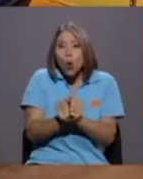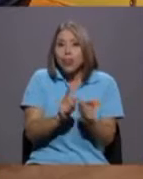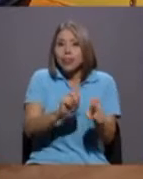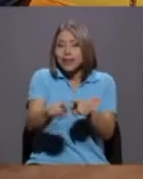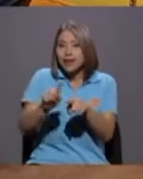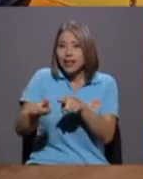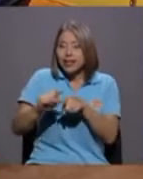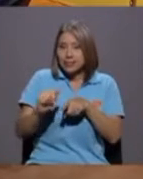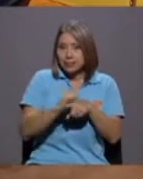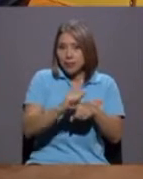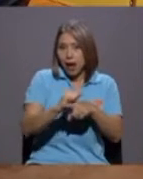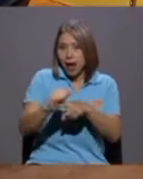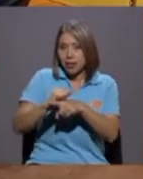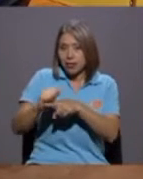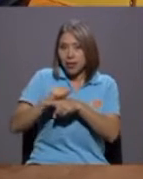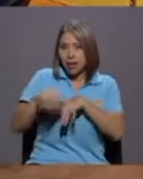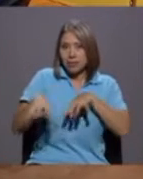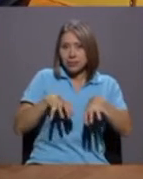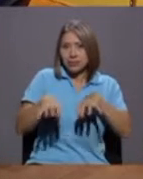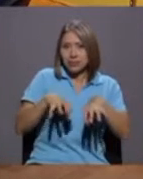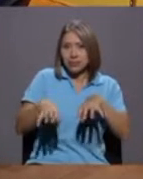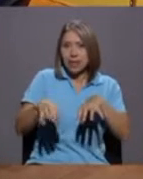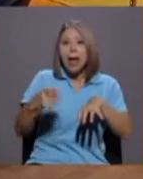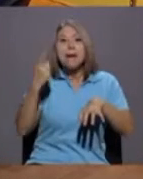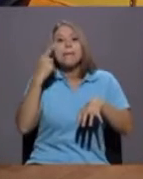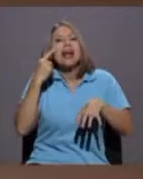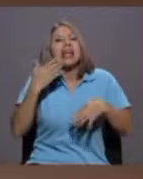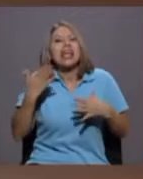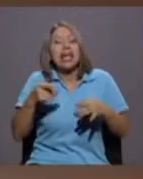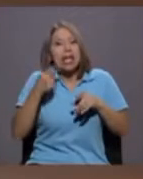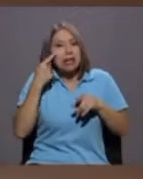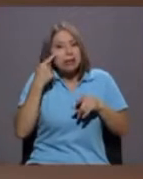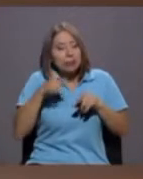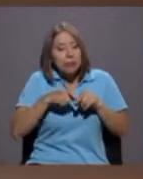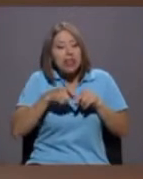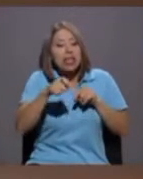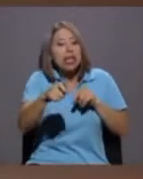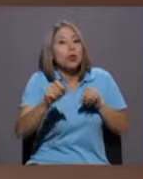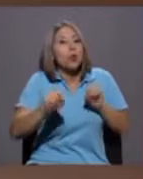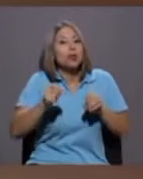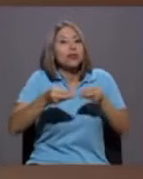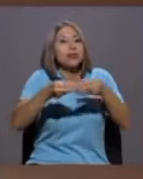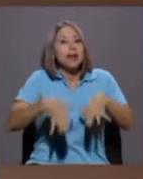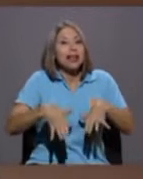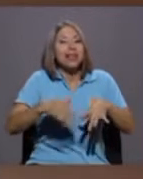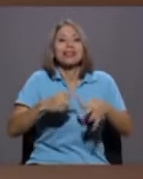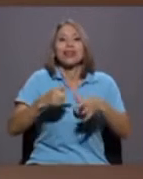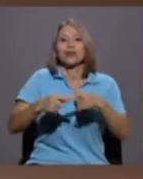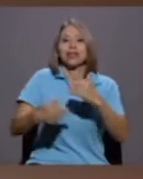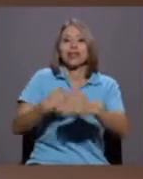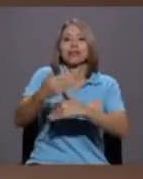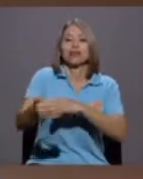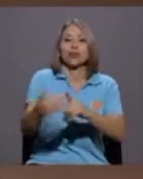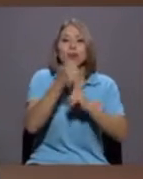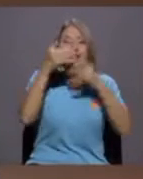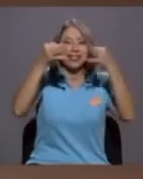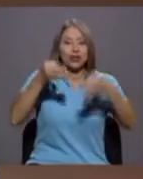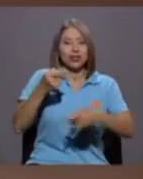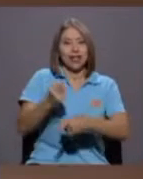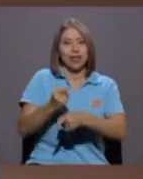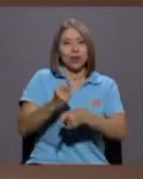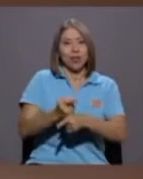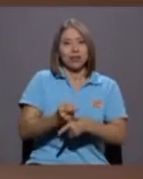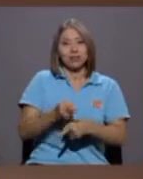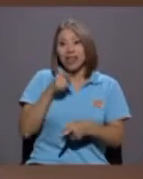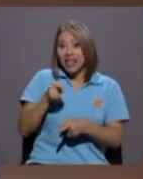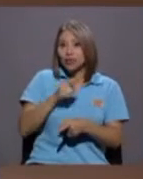que permitan, midiendo las posibles pérdidas que se den, tomar decisiones adecuadas. Esto nos involucra a todos,